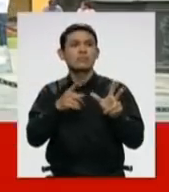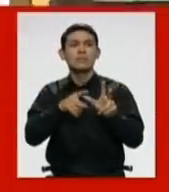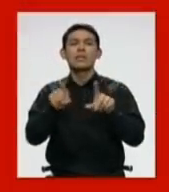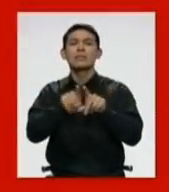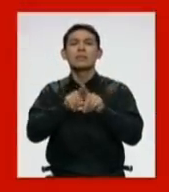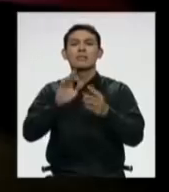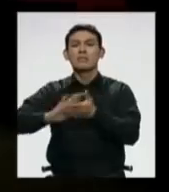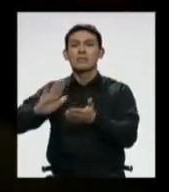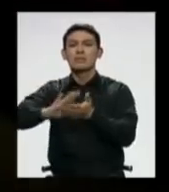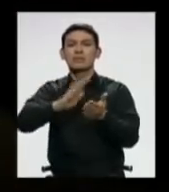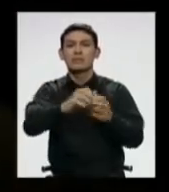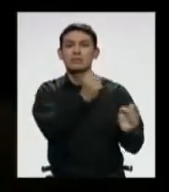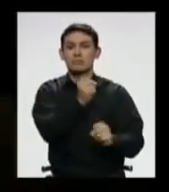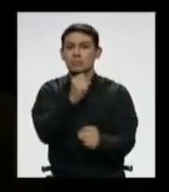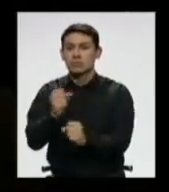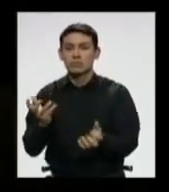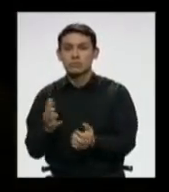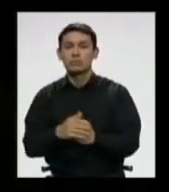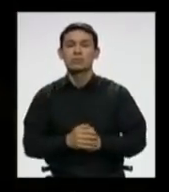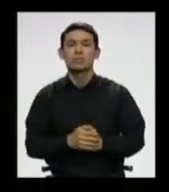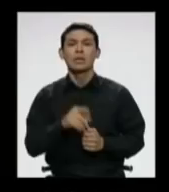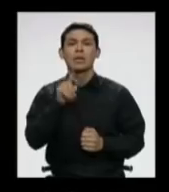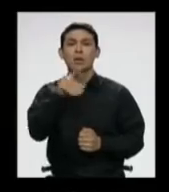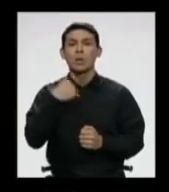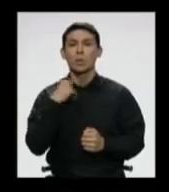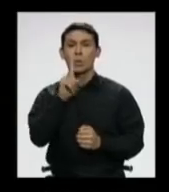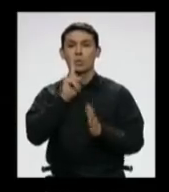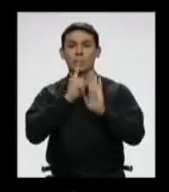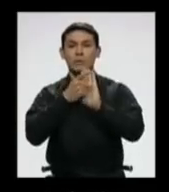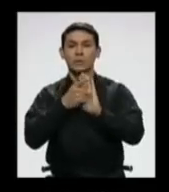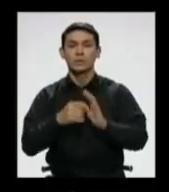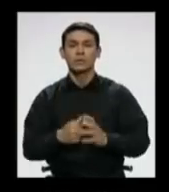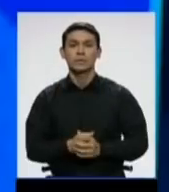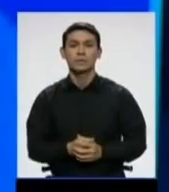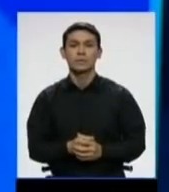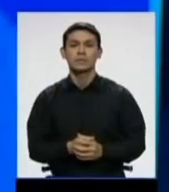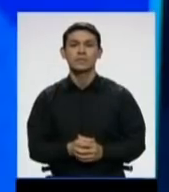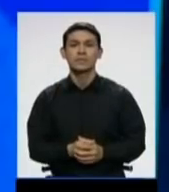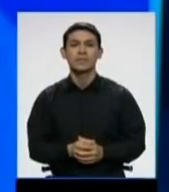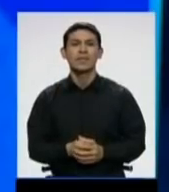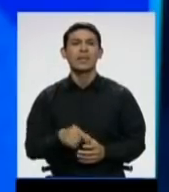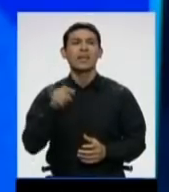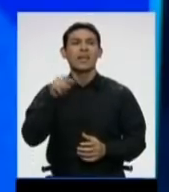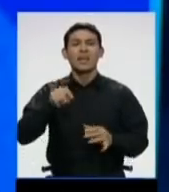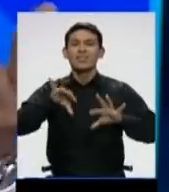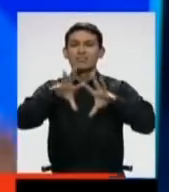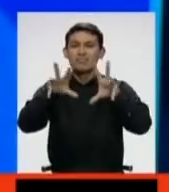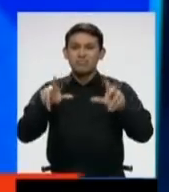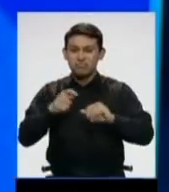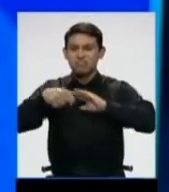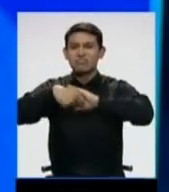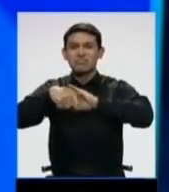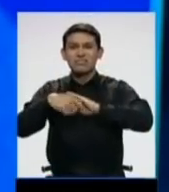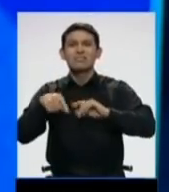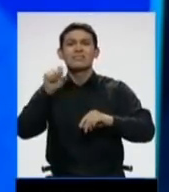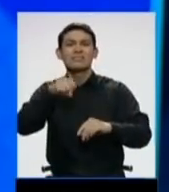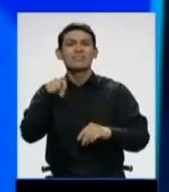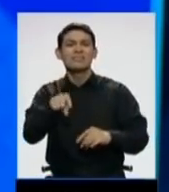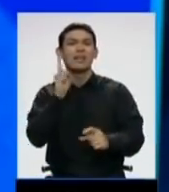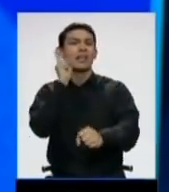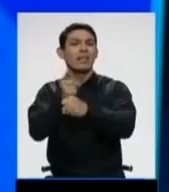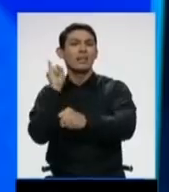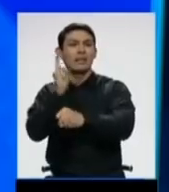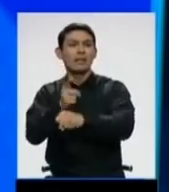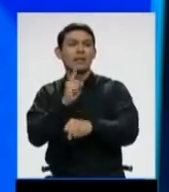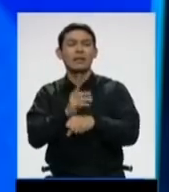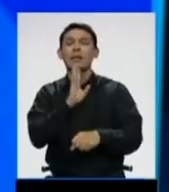pública? Tiene un minuto, señor Jaime Salinas, para responder. La corrupción no se combate con enunciados ni con discursos,